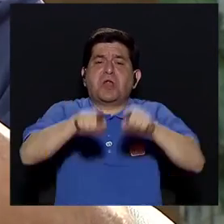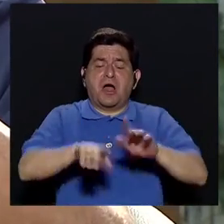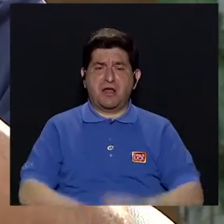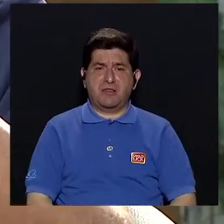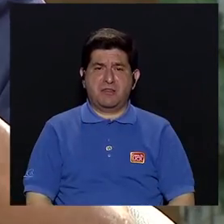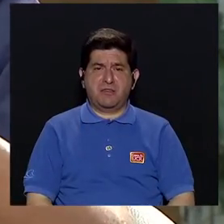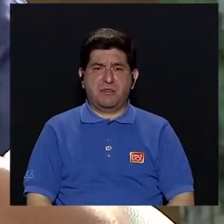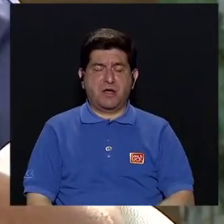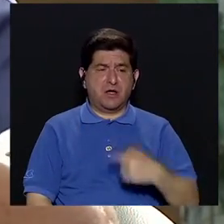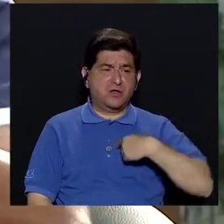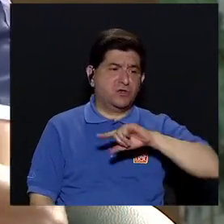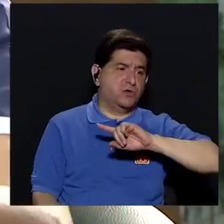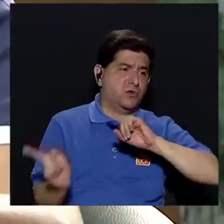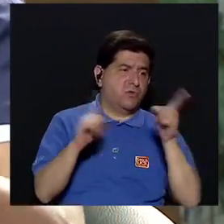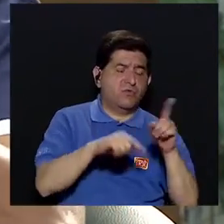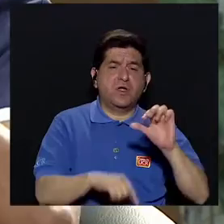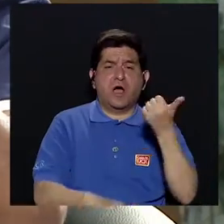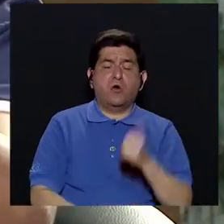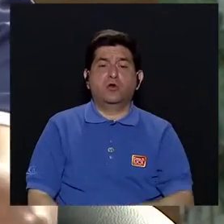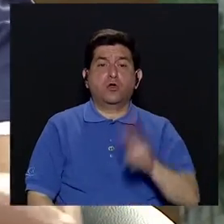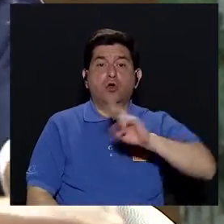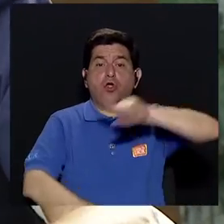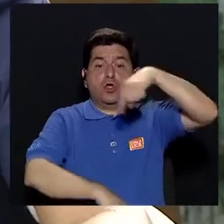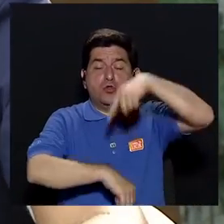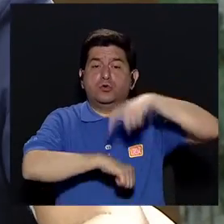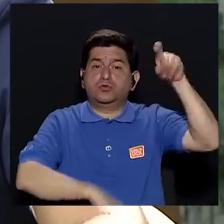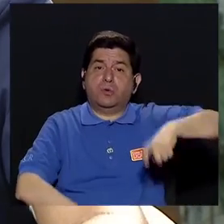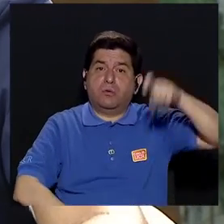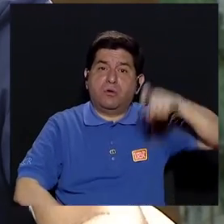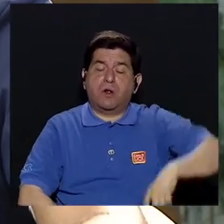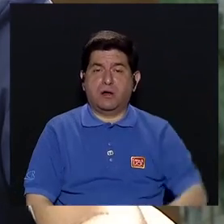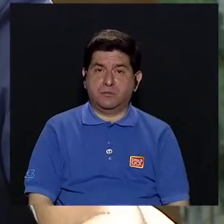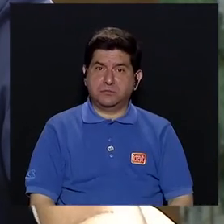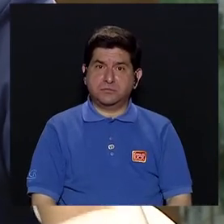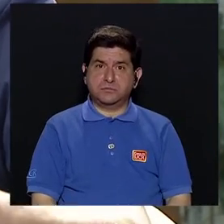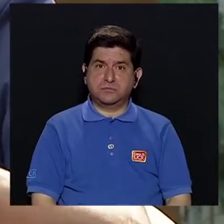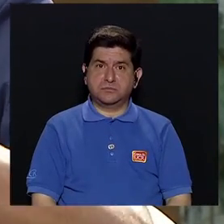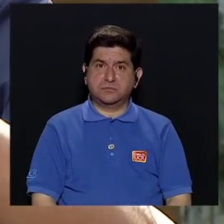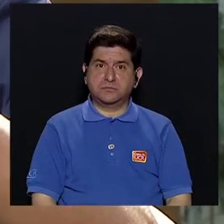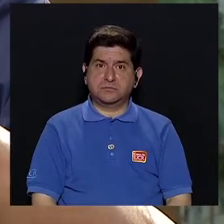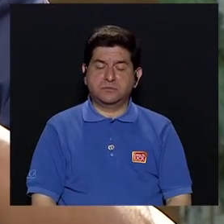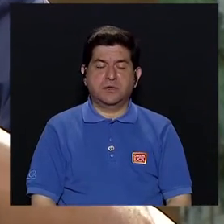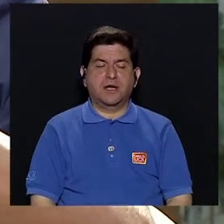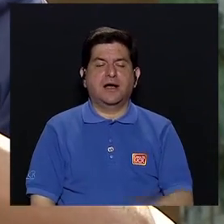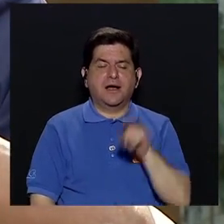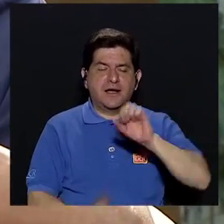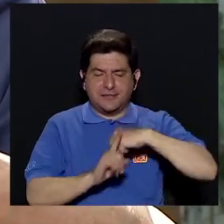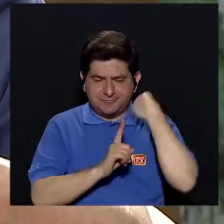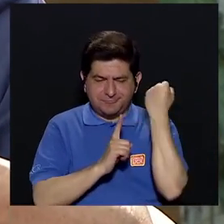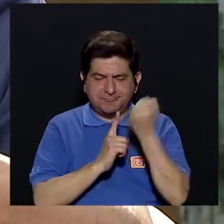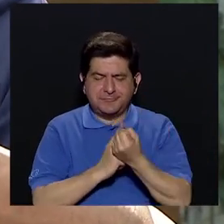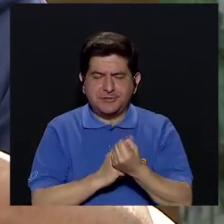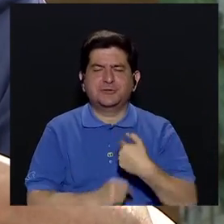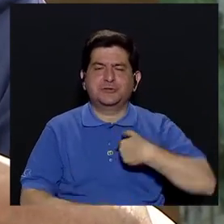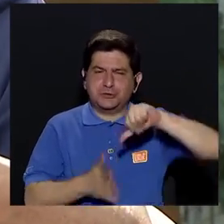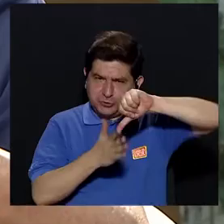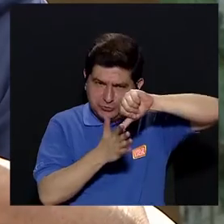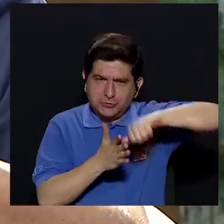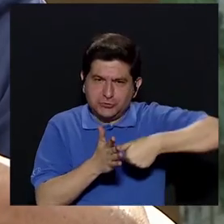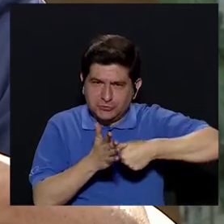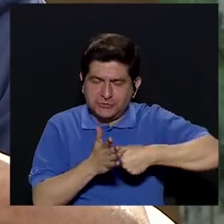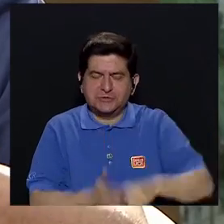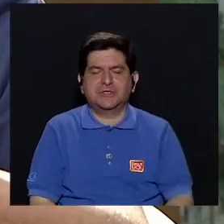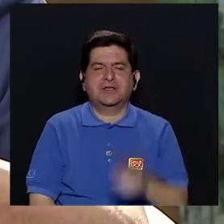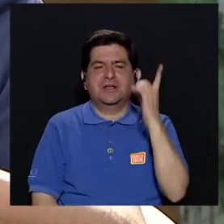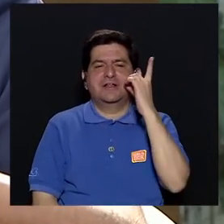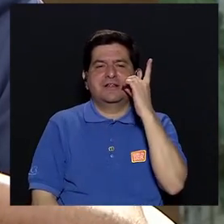nada. Y fui donde otro dentista y duraron 2 horas quitándome una cordal, ¿verdad? Entonces, ahí es donde precisamente, insisto, es